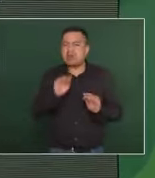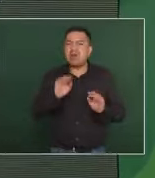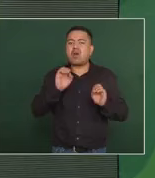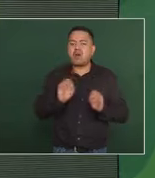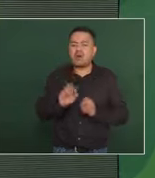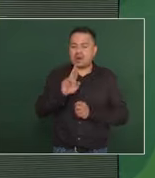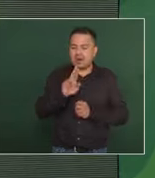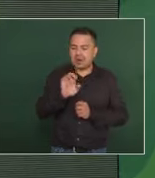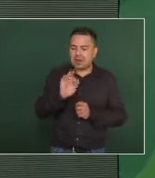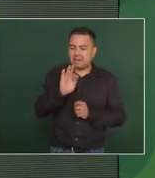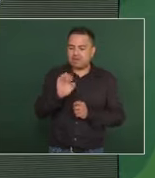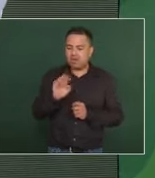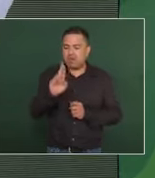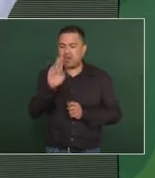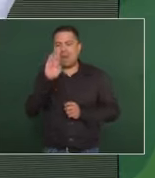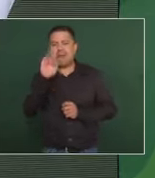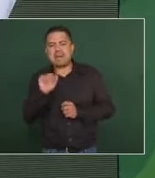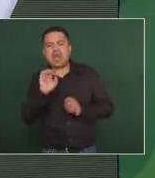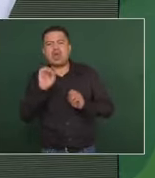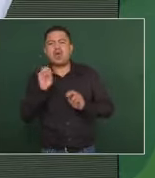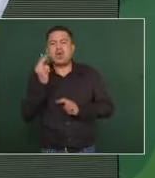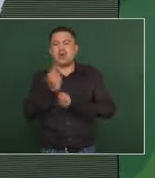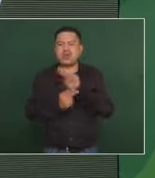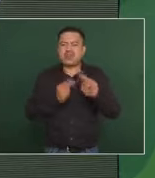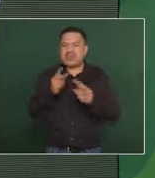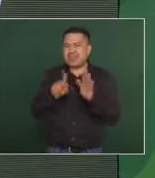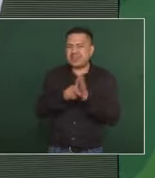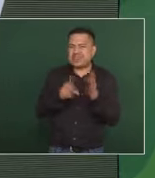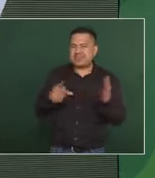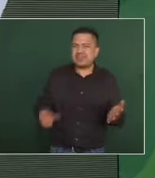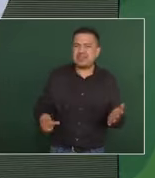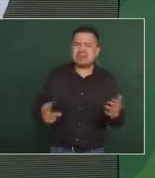Reforma, o el Universal,